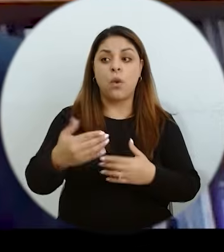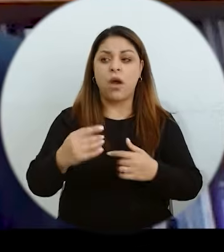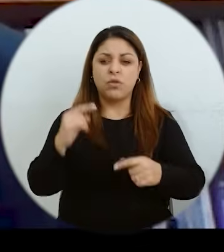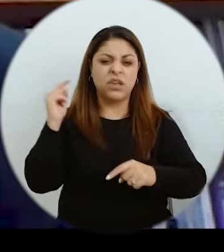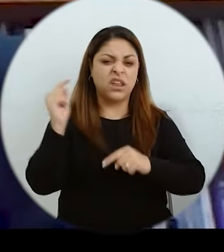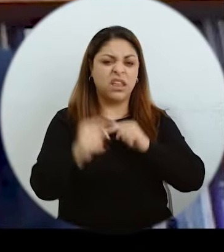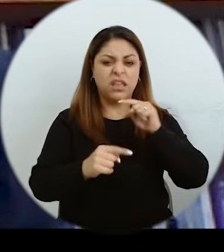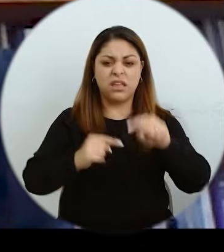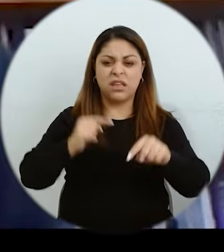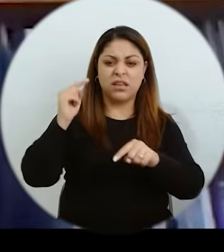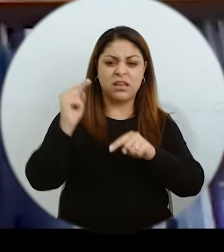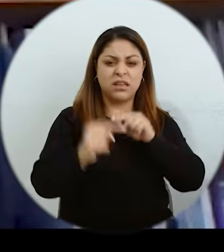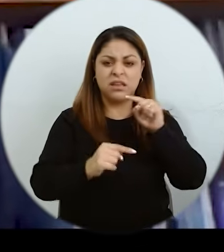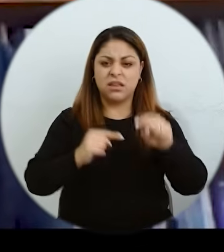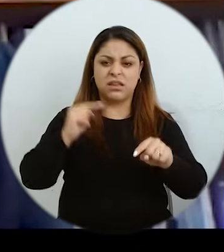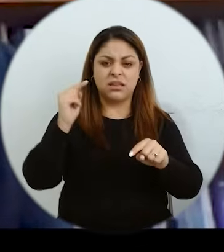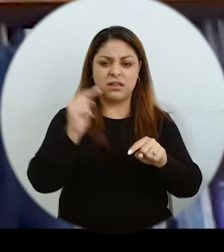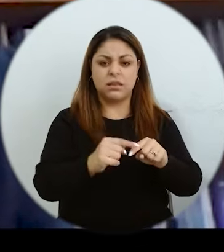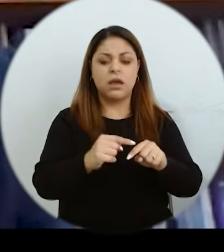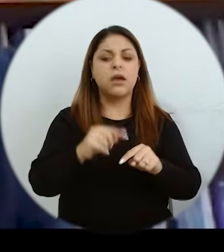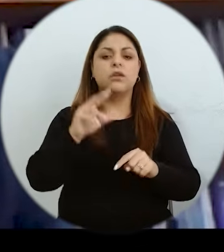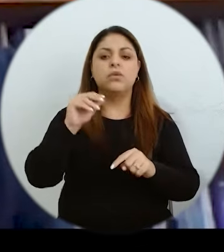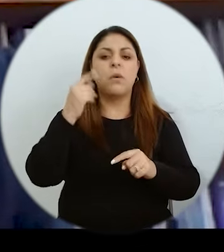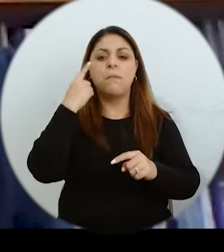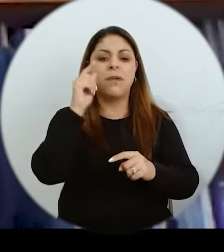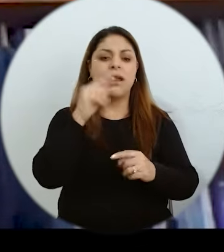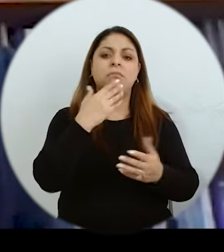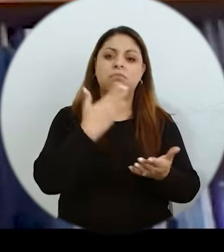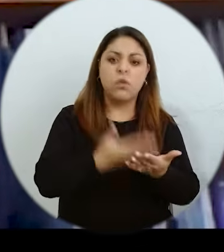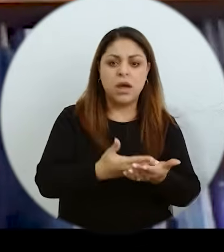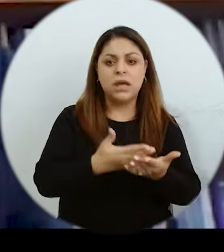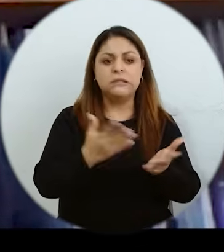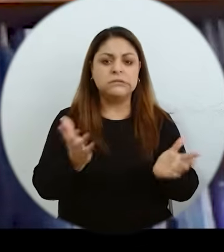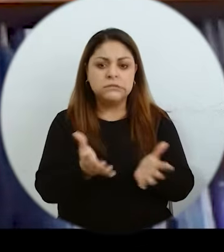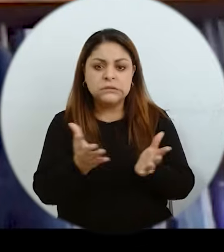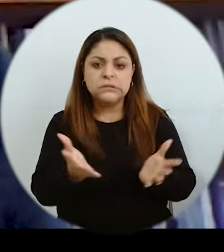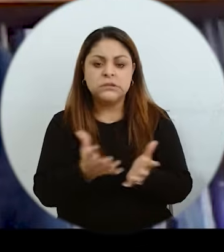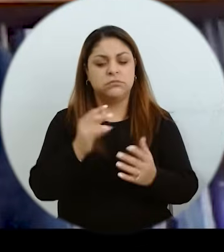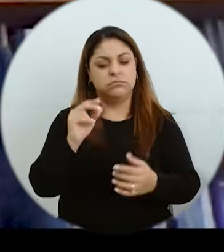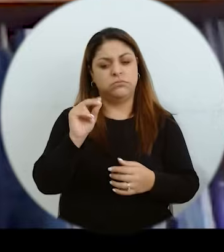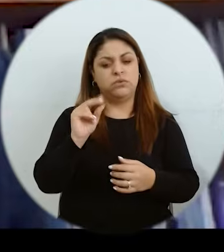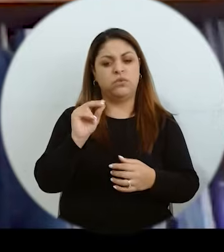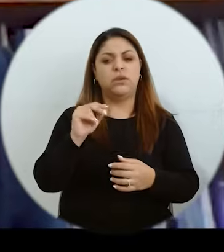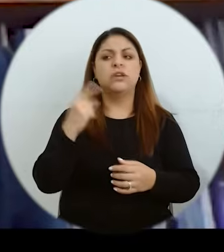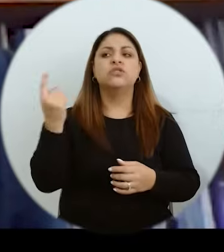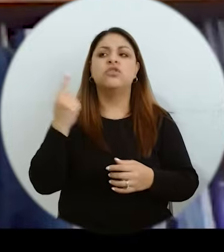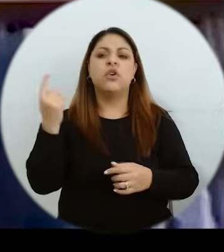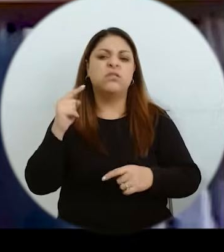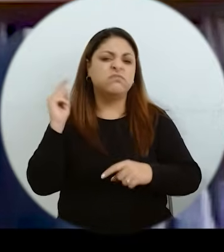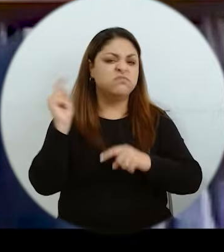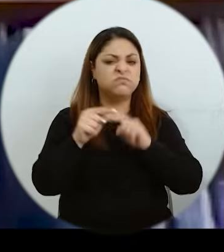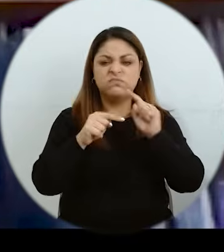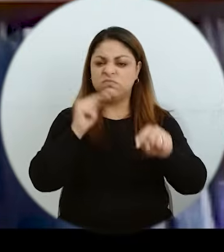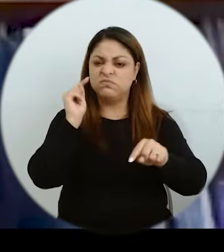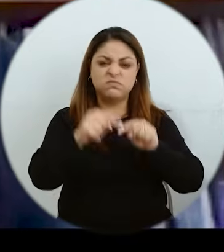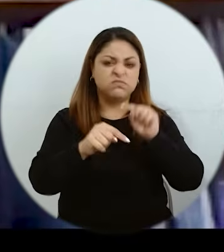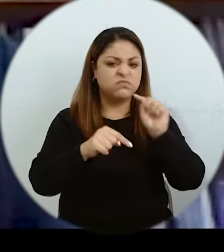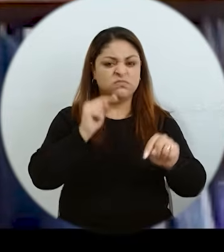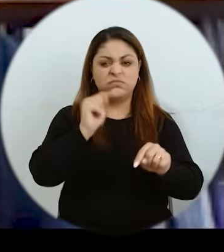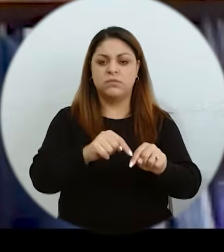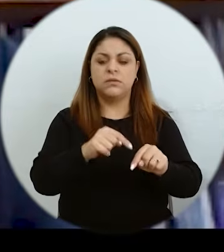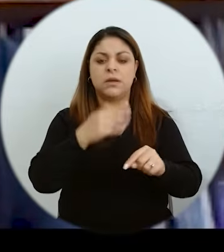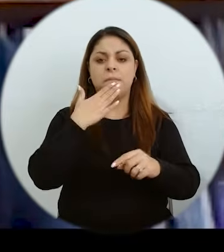sentido, quieras o no, cuando las críticas van no en la dirección de la eficiencia y la eficacia,